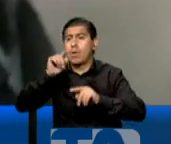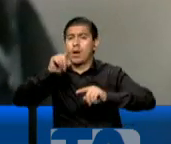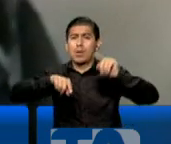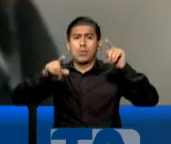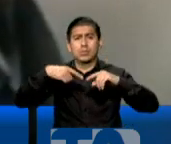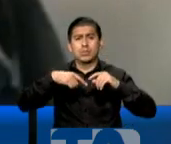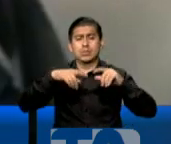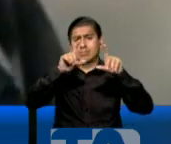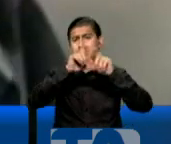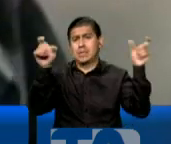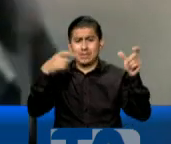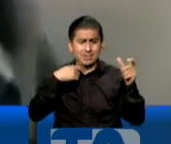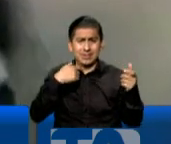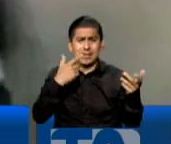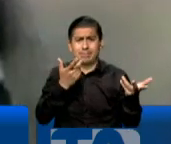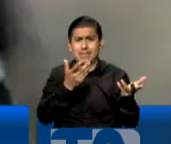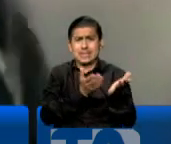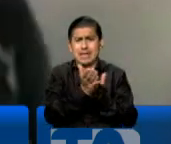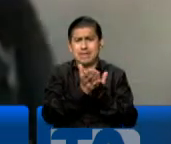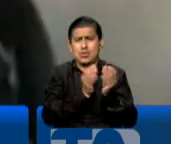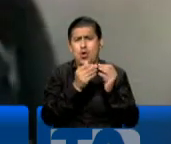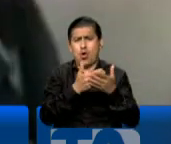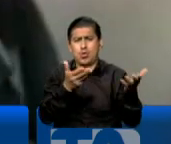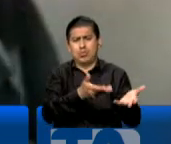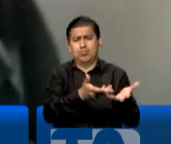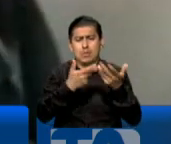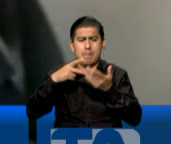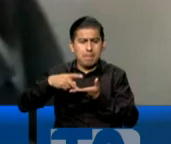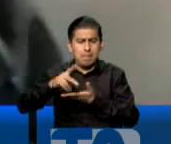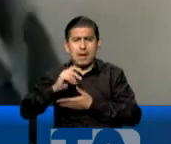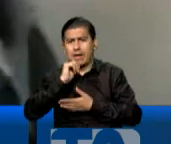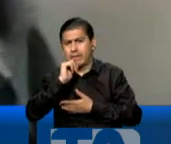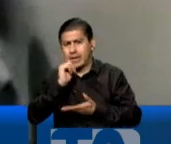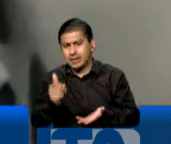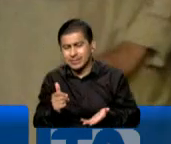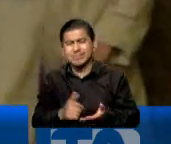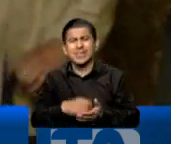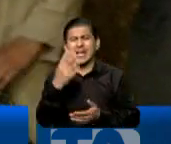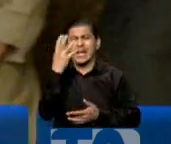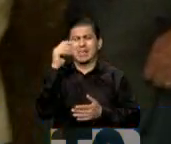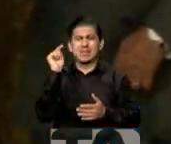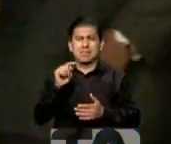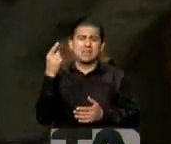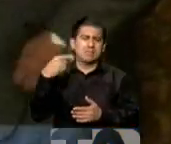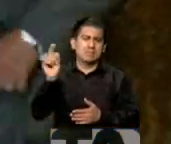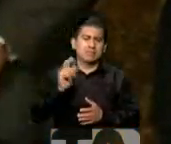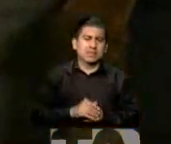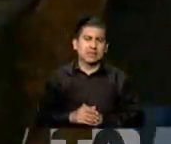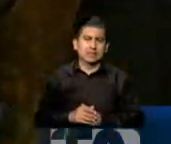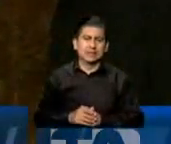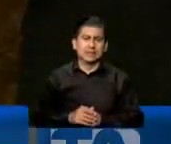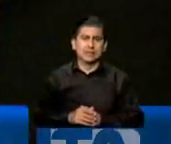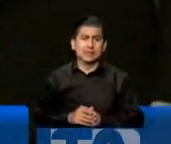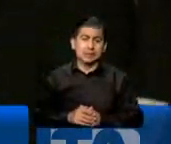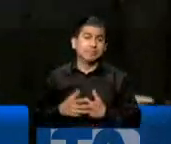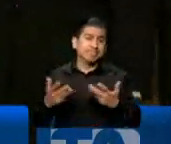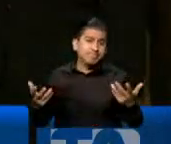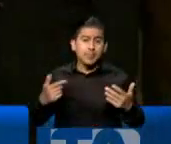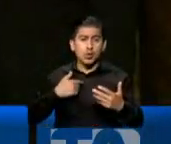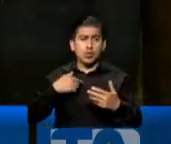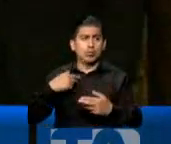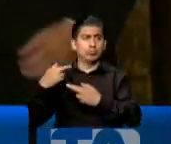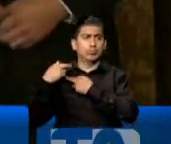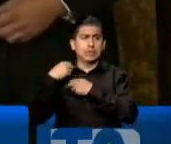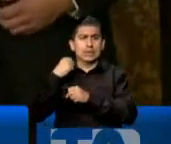Estado, etcétera. Esa figura, ese número son $14.000 millones. Por ello reiteró que su trabajo será ordenar